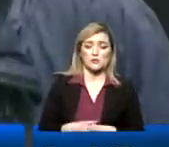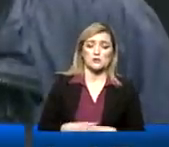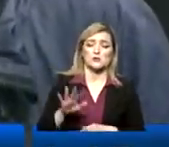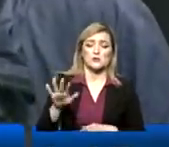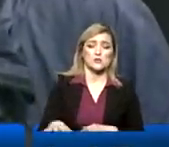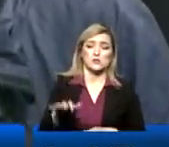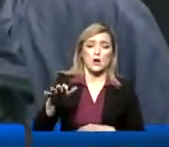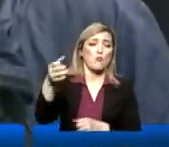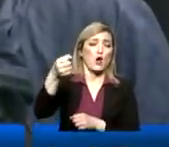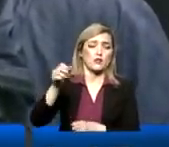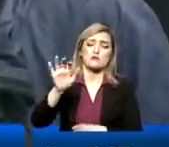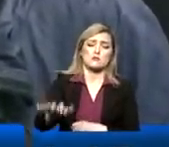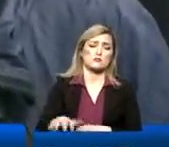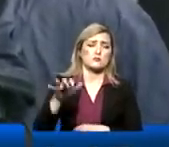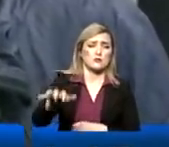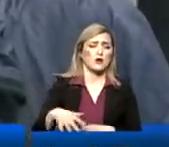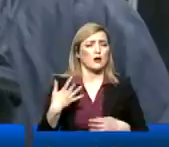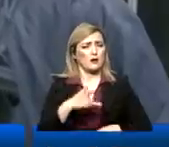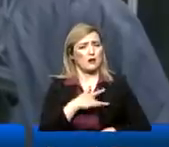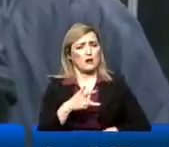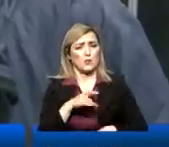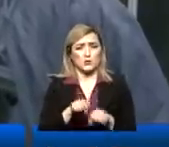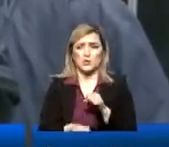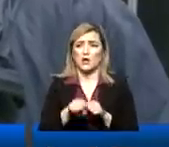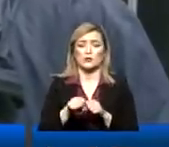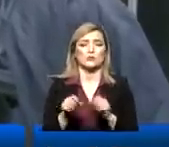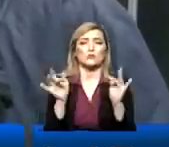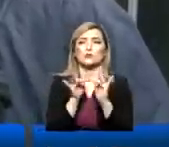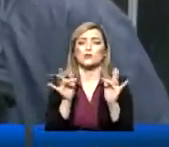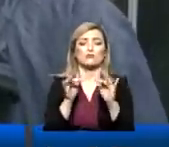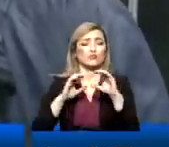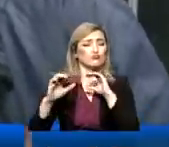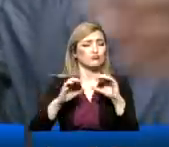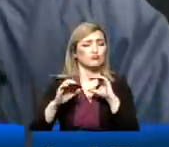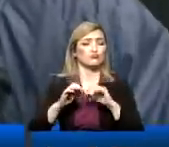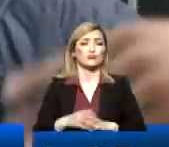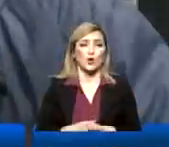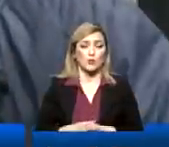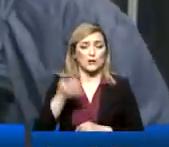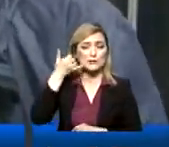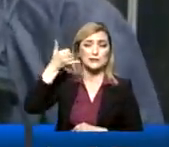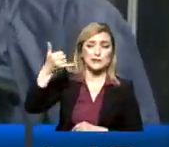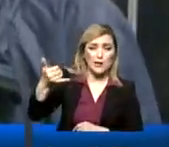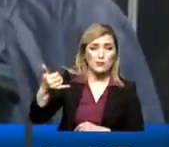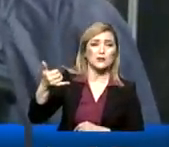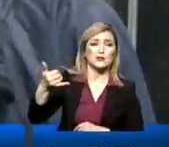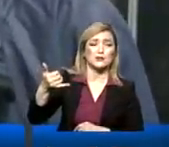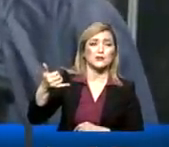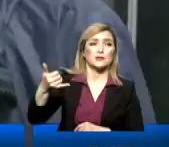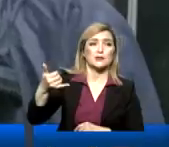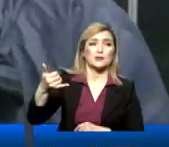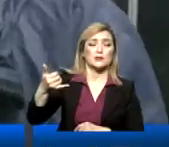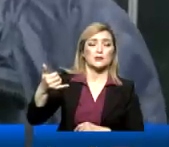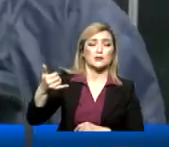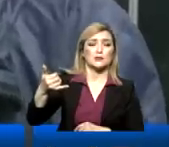ayuda. Se dio cuenta del daño tan grande que tenía, se comunicó con nosotros y vía teléfono